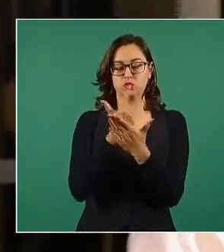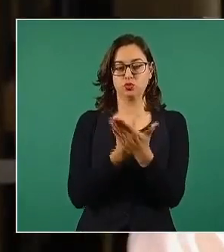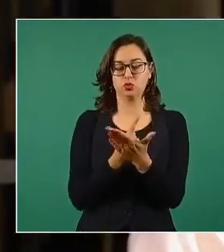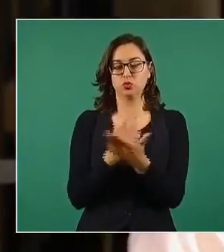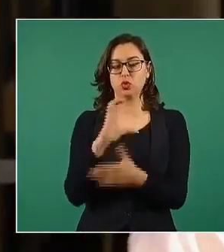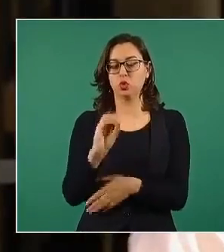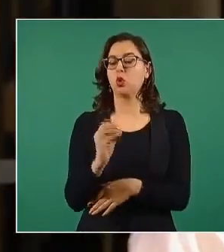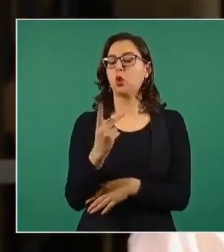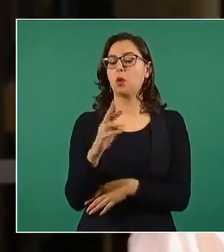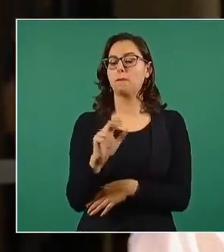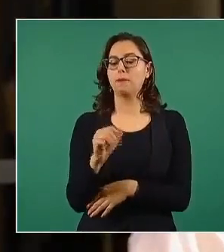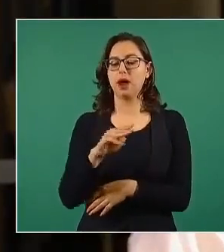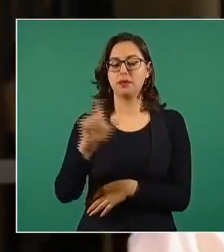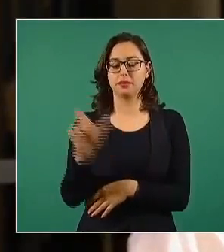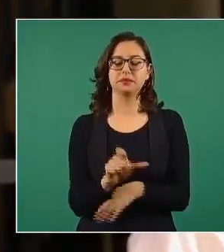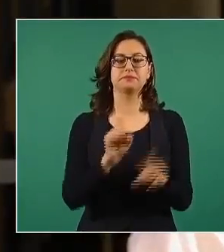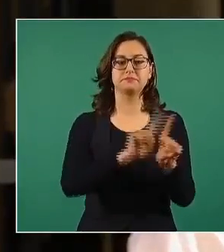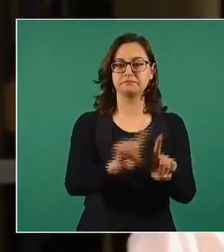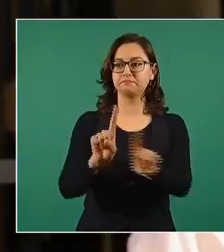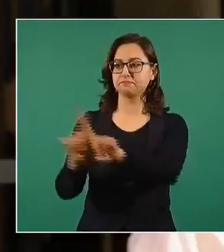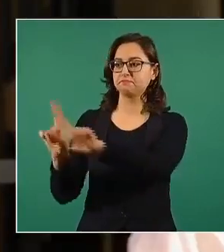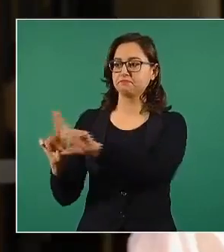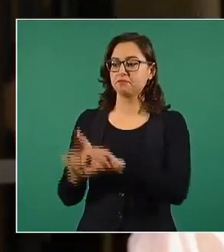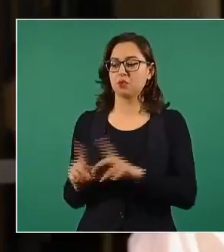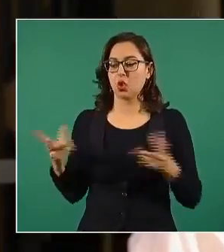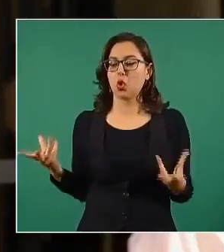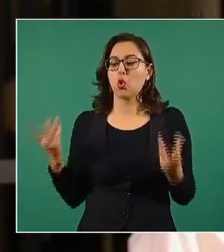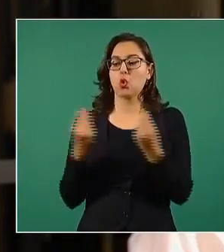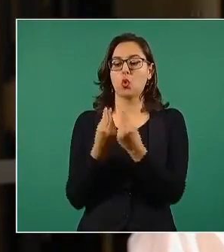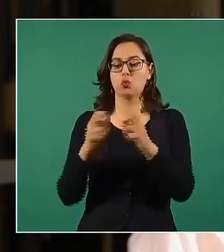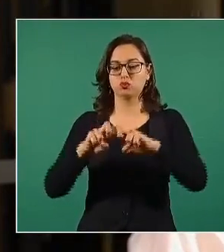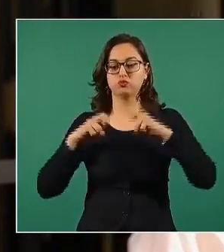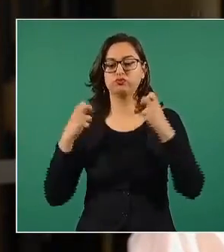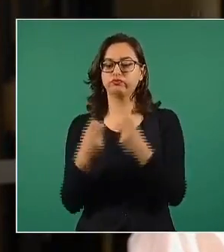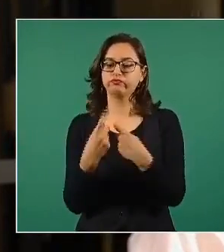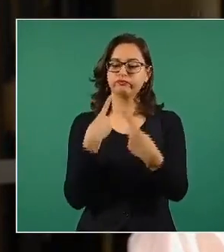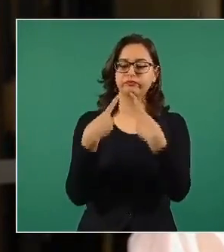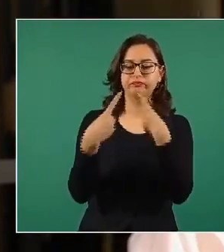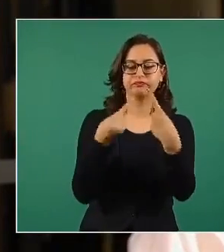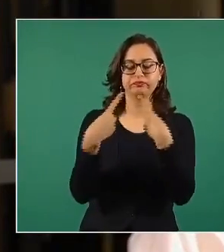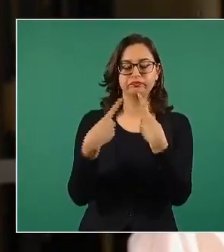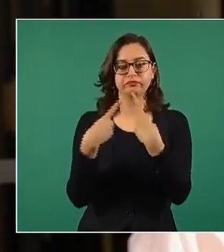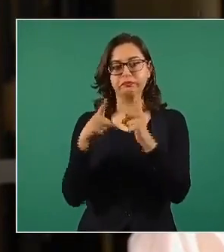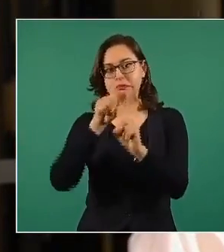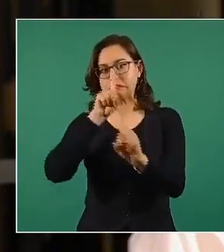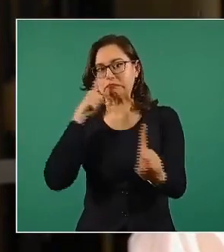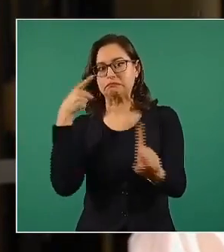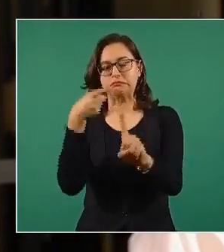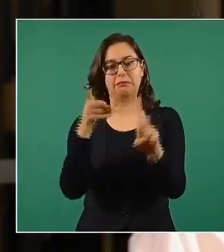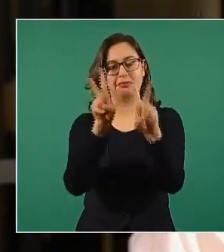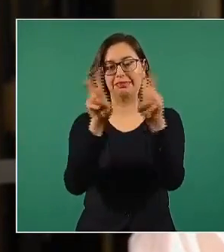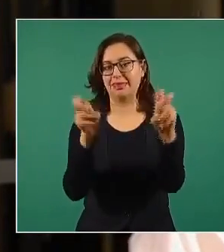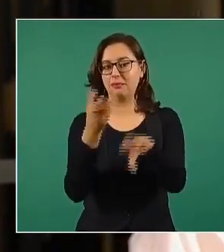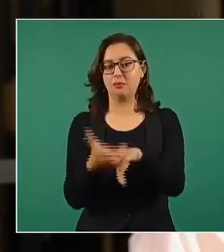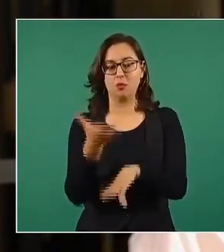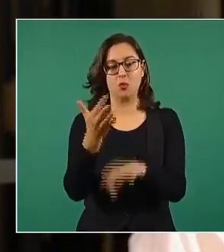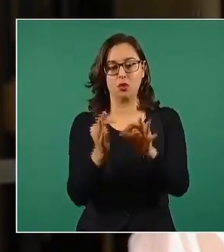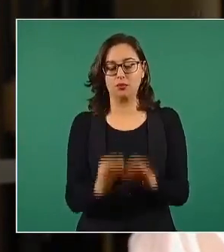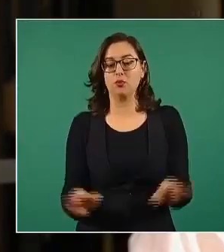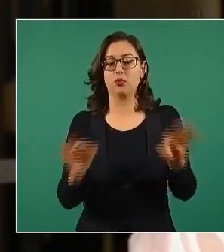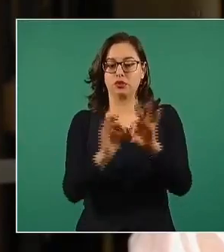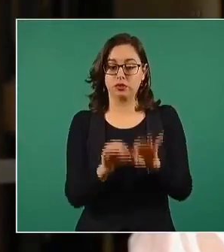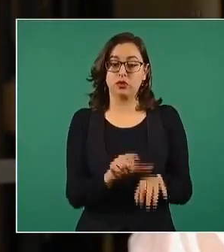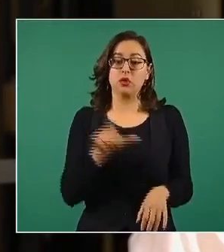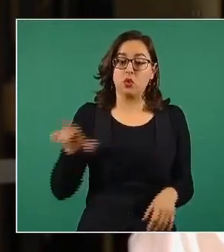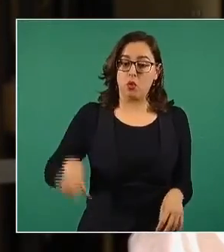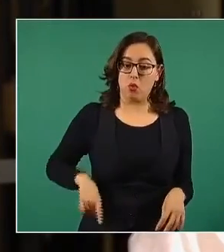entre otras. El punto está en un tema que es importante para todo el sector, tanto de gobierno